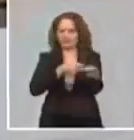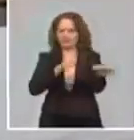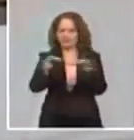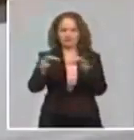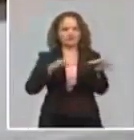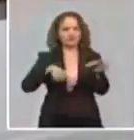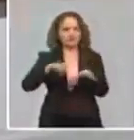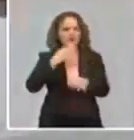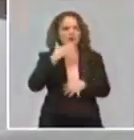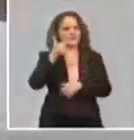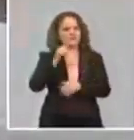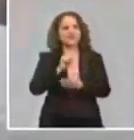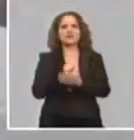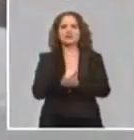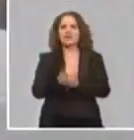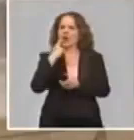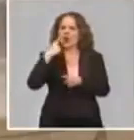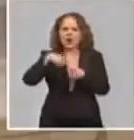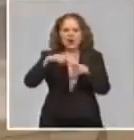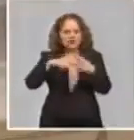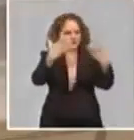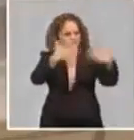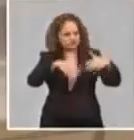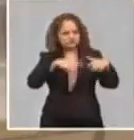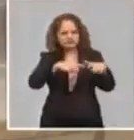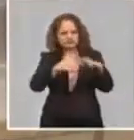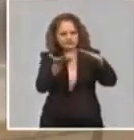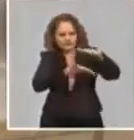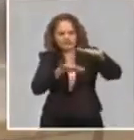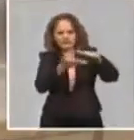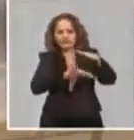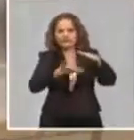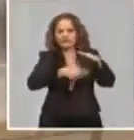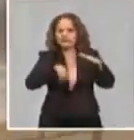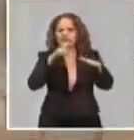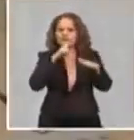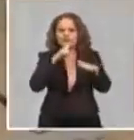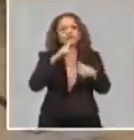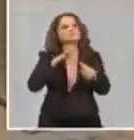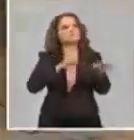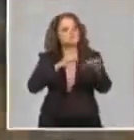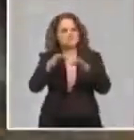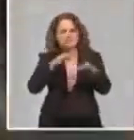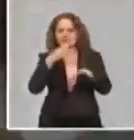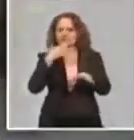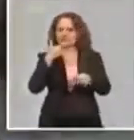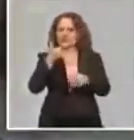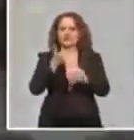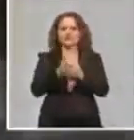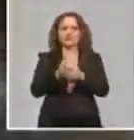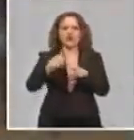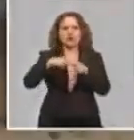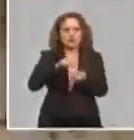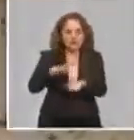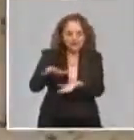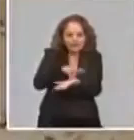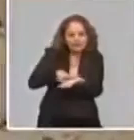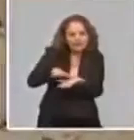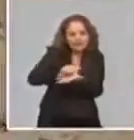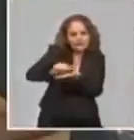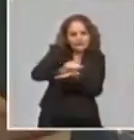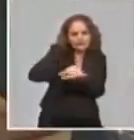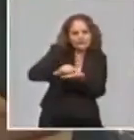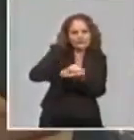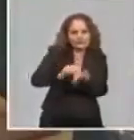de 50 cuchillas de procesamiento, líneas de más de 6.000 o 7.000 metros cuadrados de procesamiento, la fresa puente que hace todo tipo de